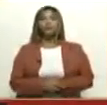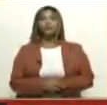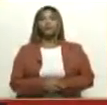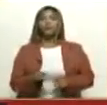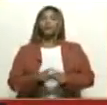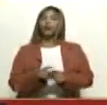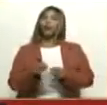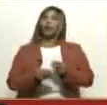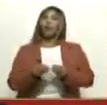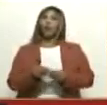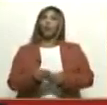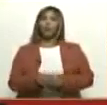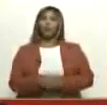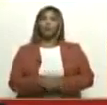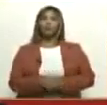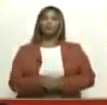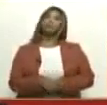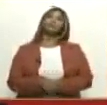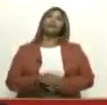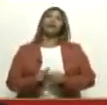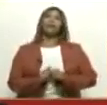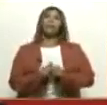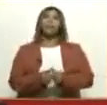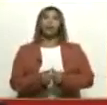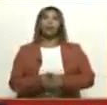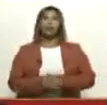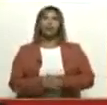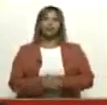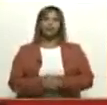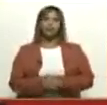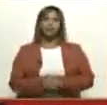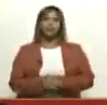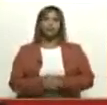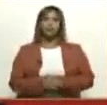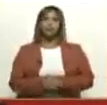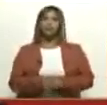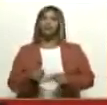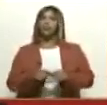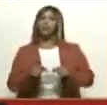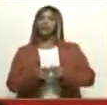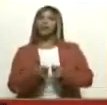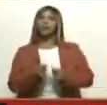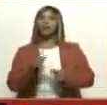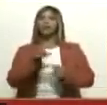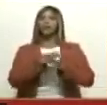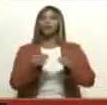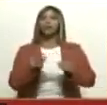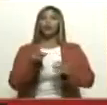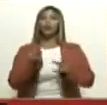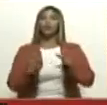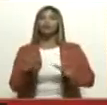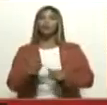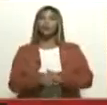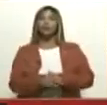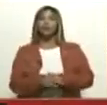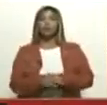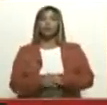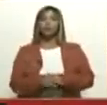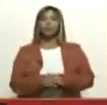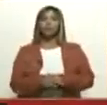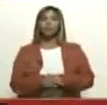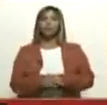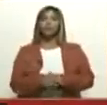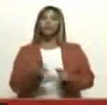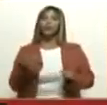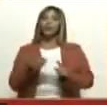capitalismo. ¿Cómo fue el inicio del capitalismo? O sea, lo miserable que son todas las personas que fueron contra